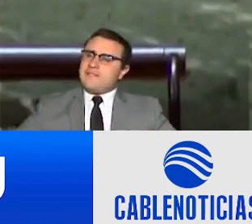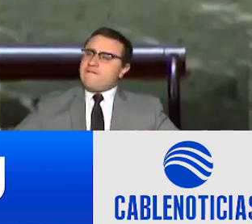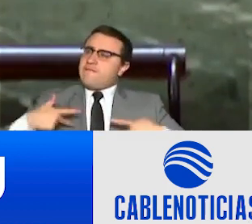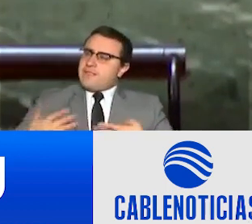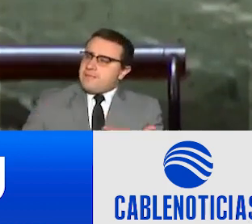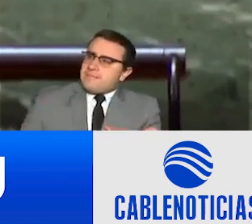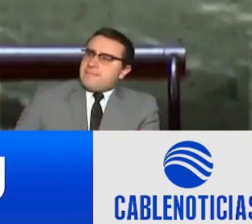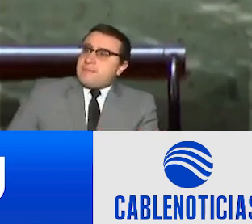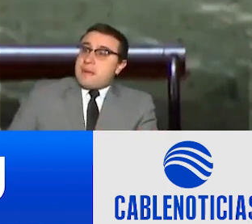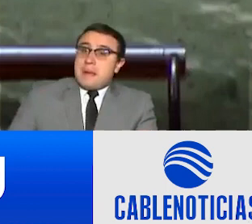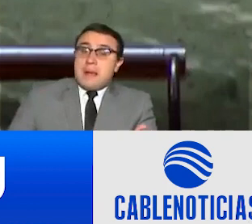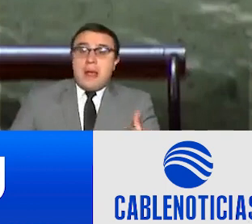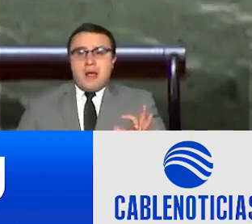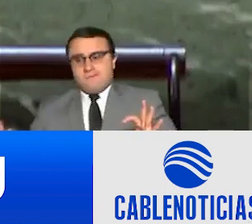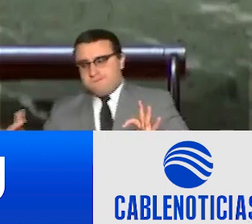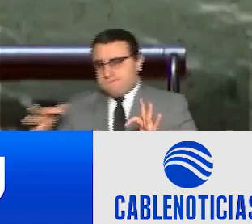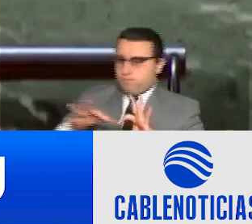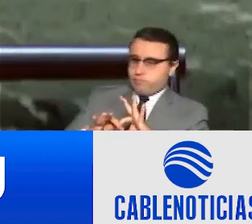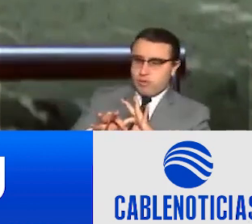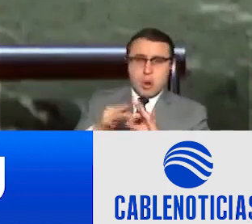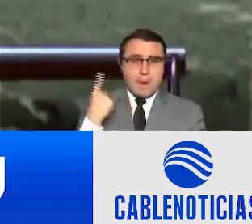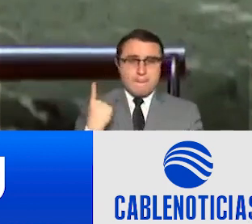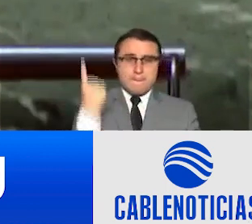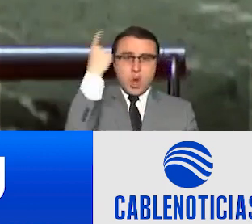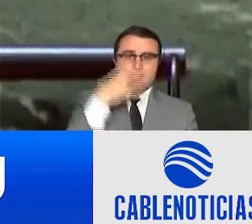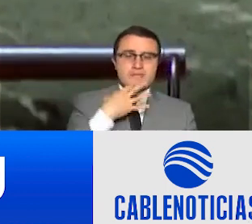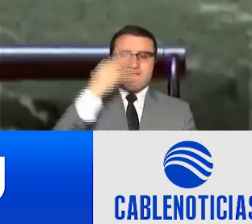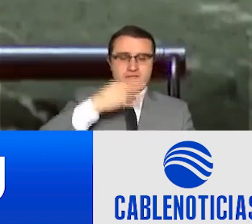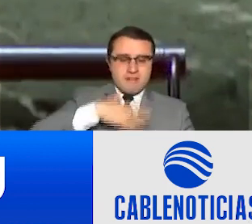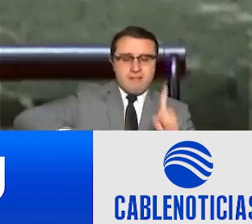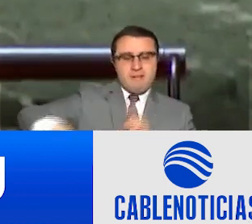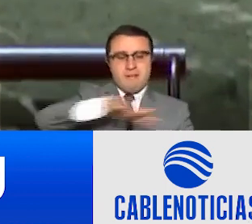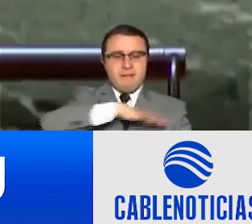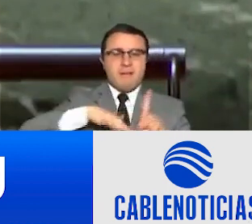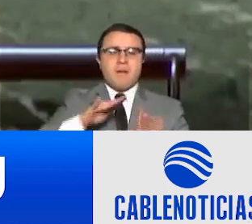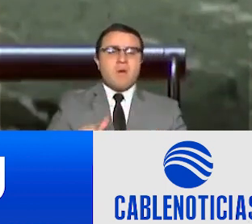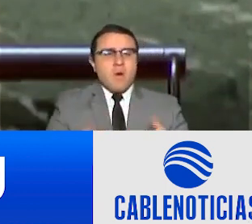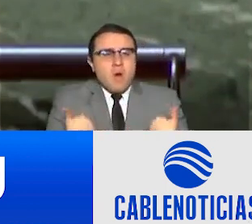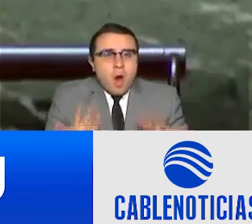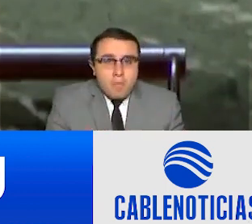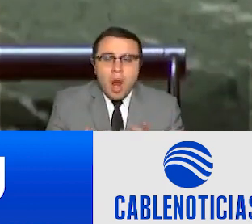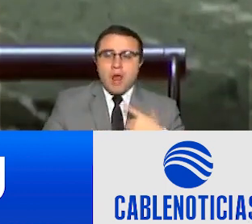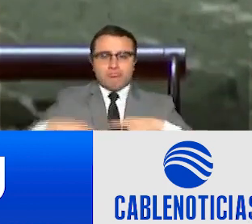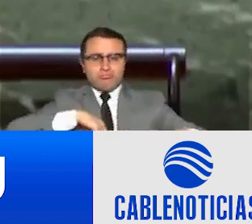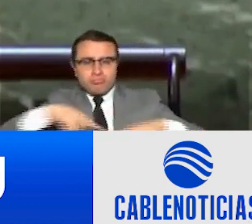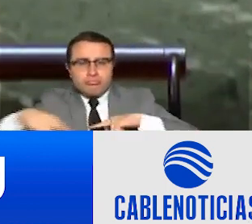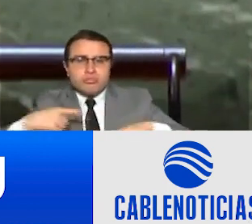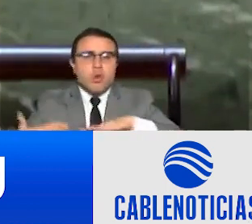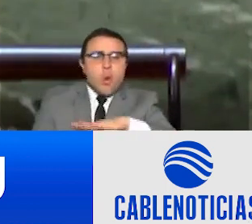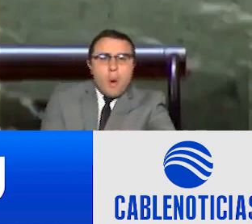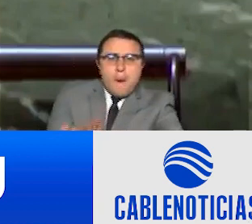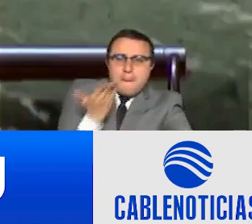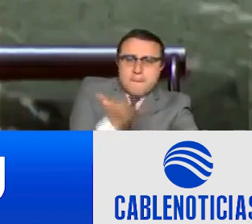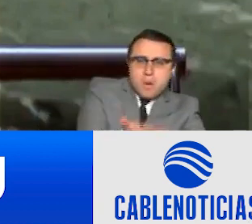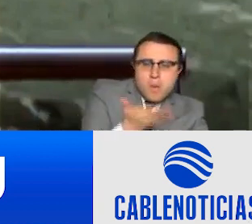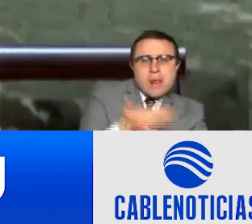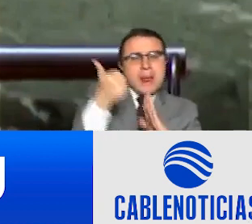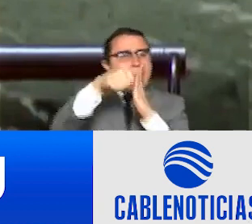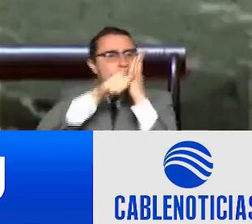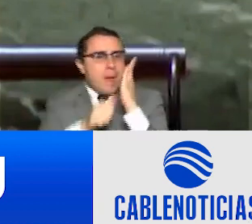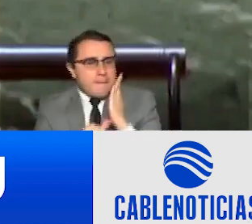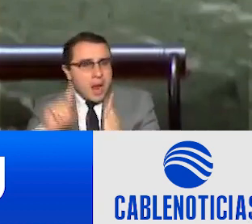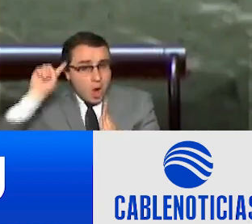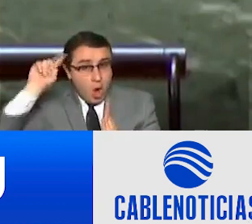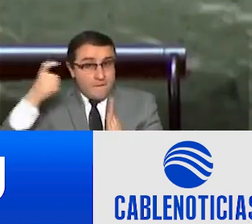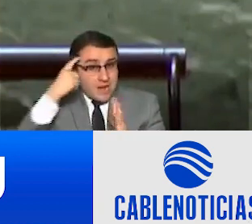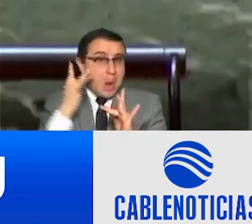realidad política que se plasma a partir de la administración, las propuestas y la agenda de los gobiernos